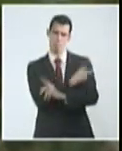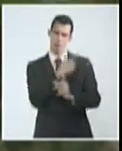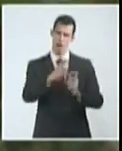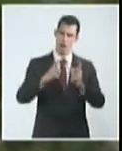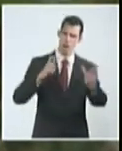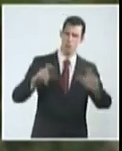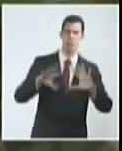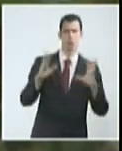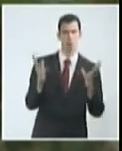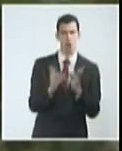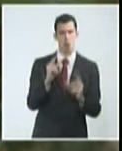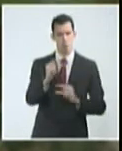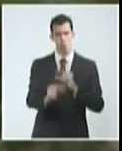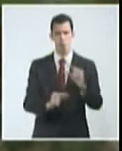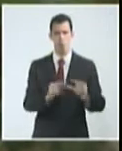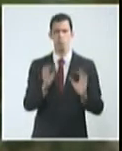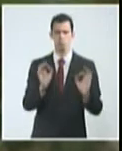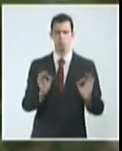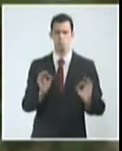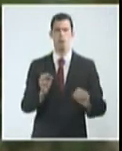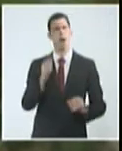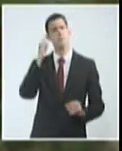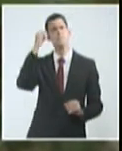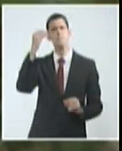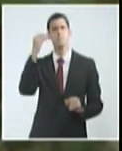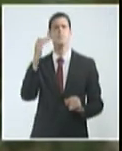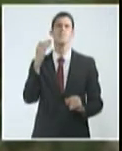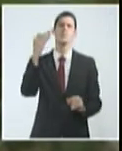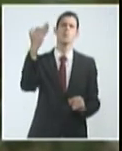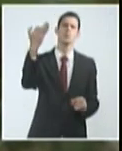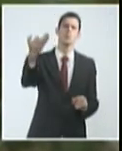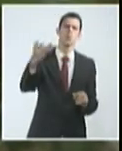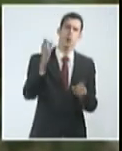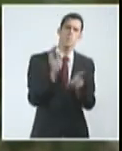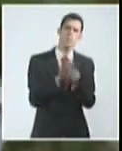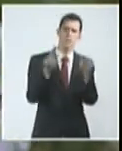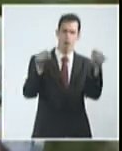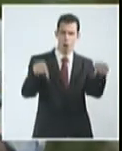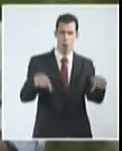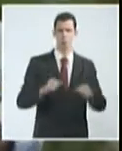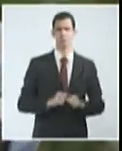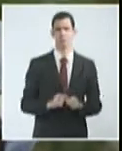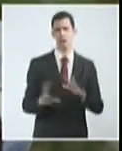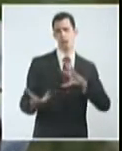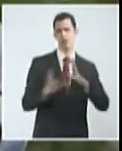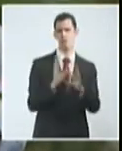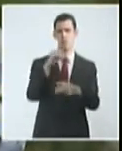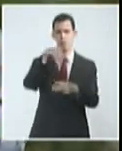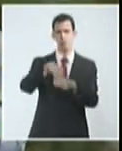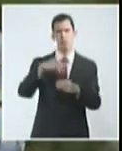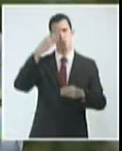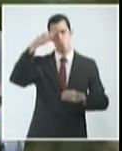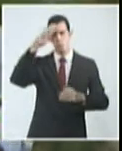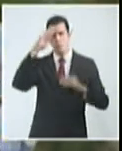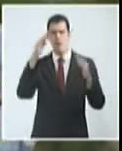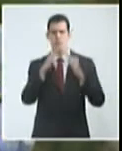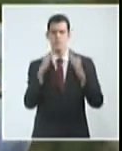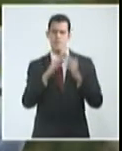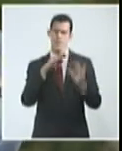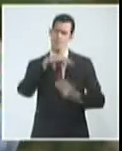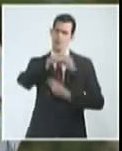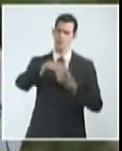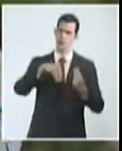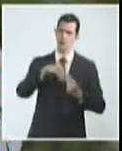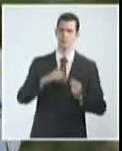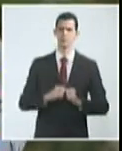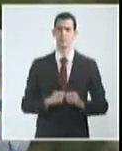nos permita retomar la vida económica y social de las cubanas y los cubanos, permita que se empiece a reanimar la economía, que abramos